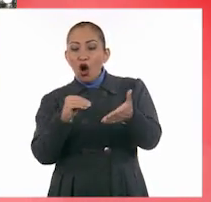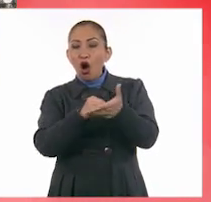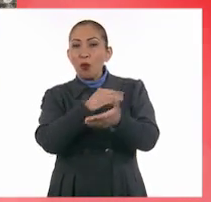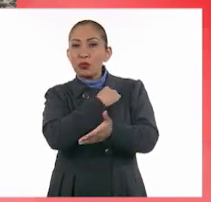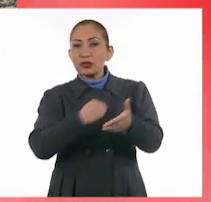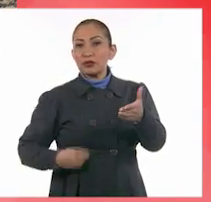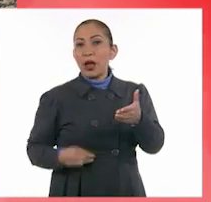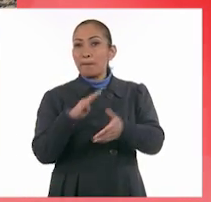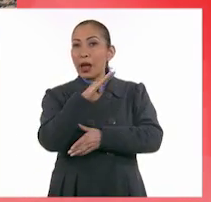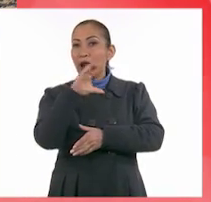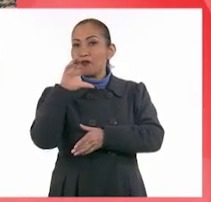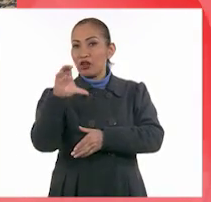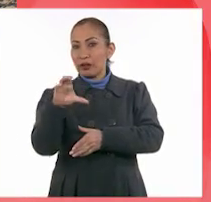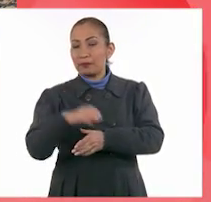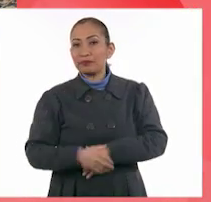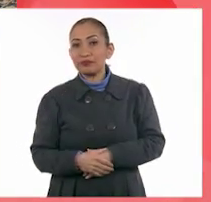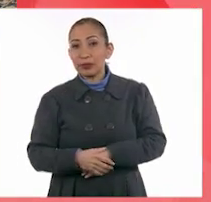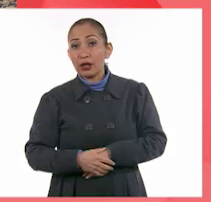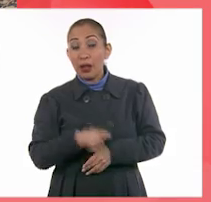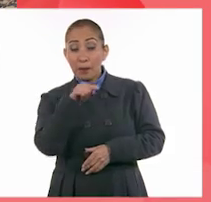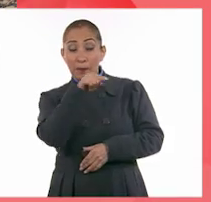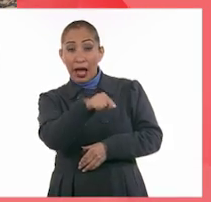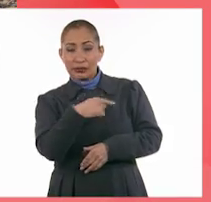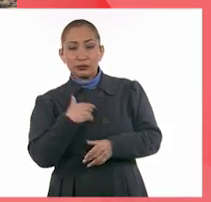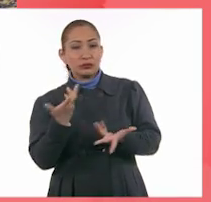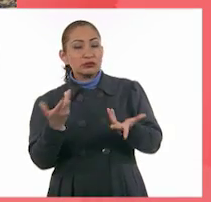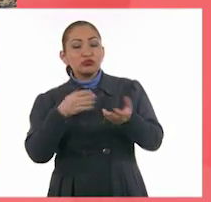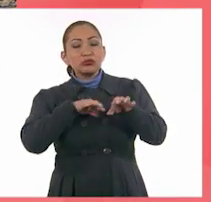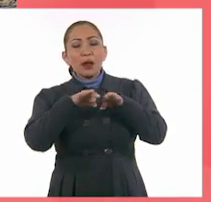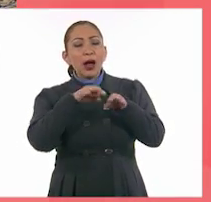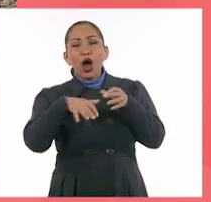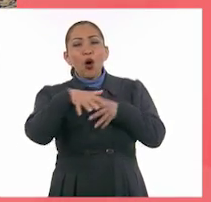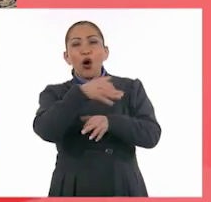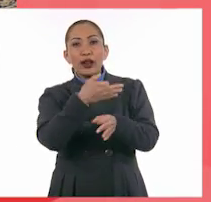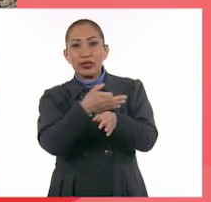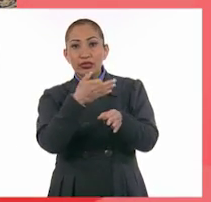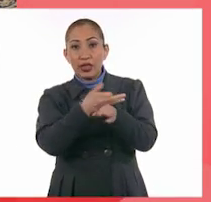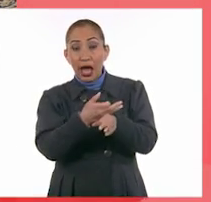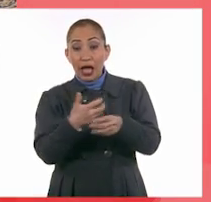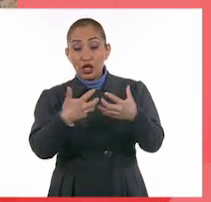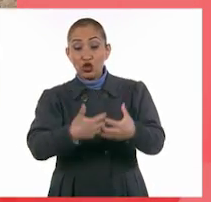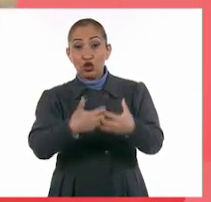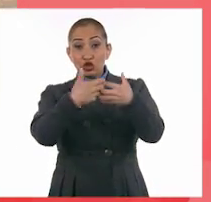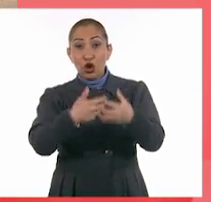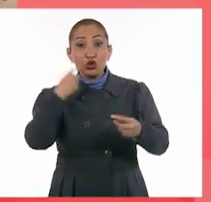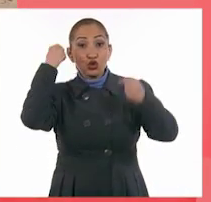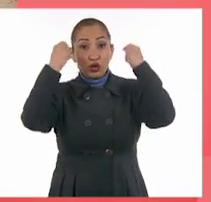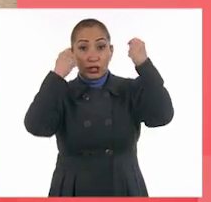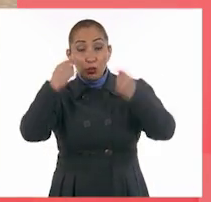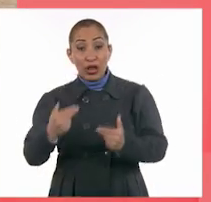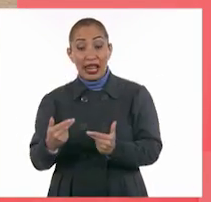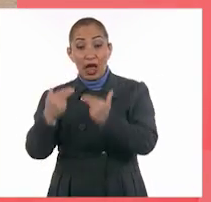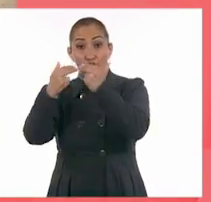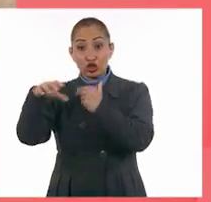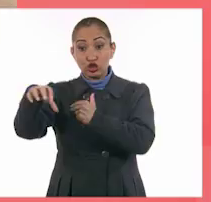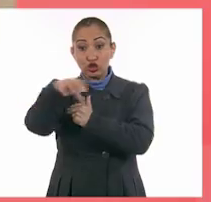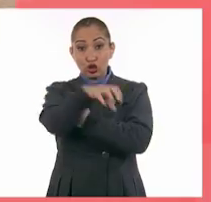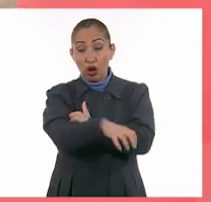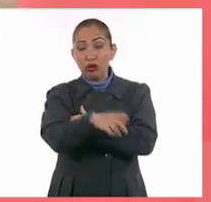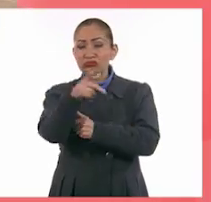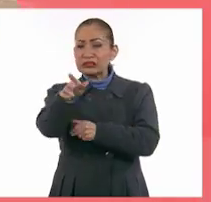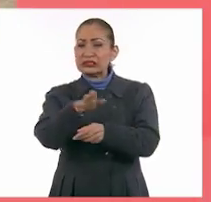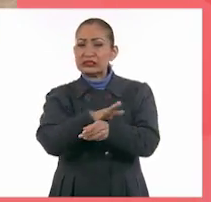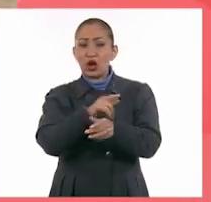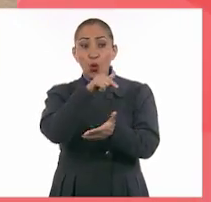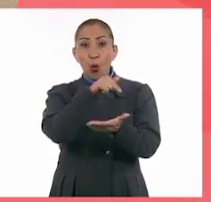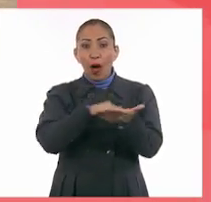de Baja California. Sus principales activos actualmente son la industria del turismo y el comercio. Su